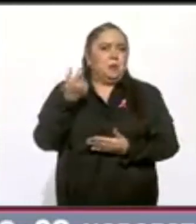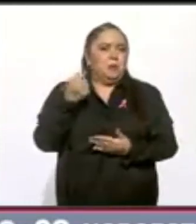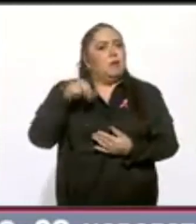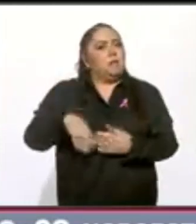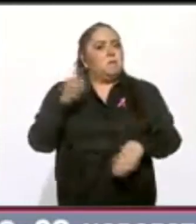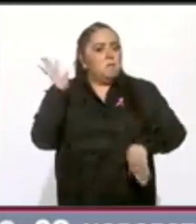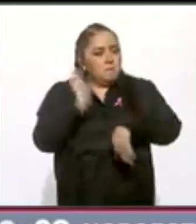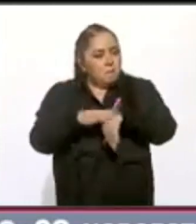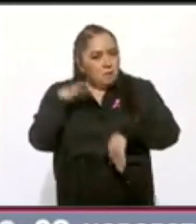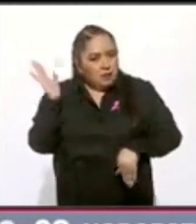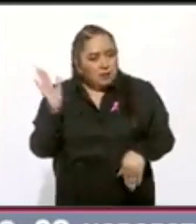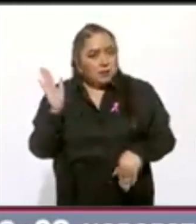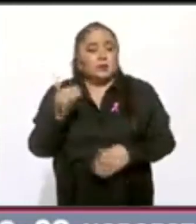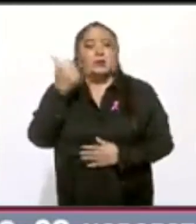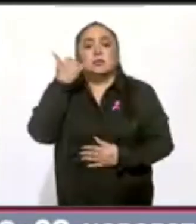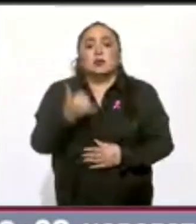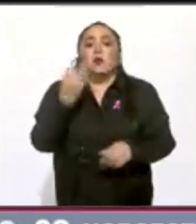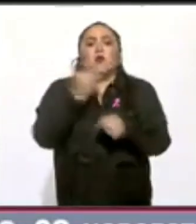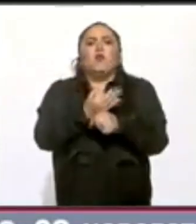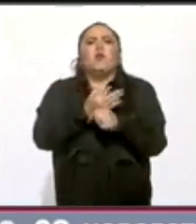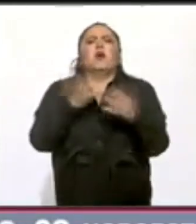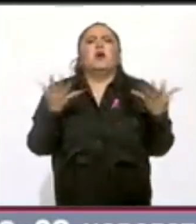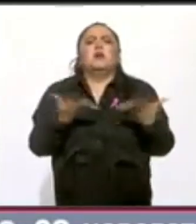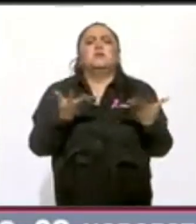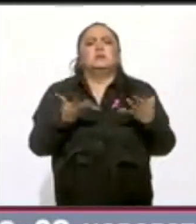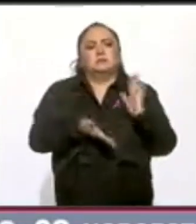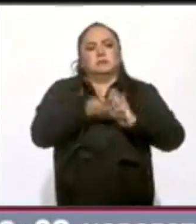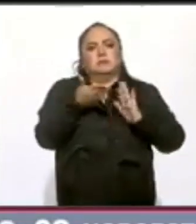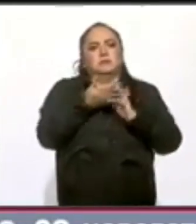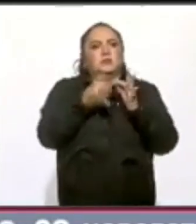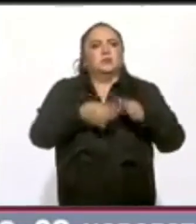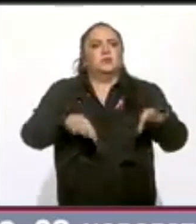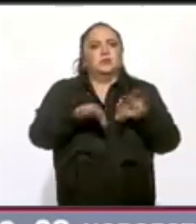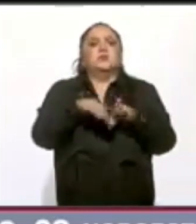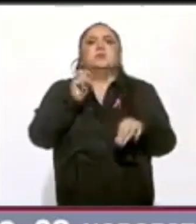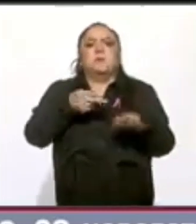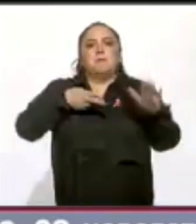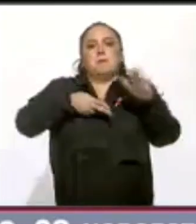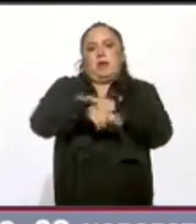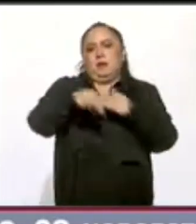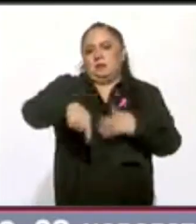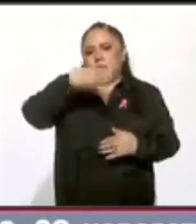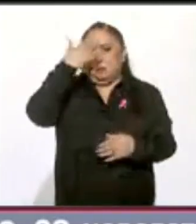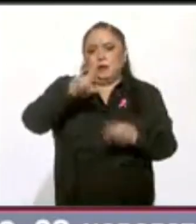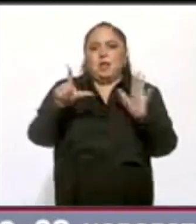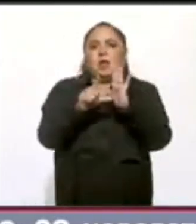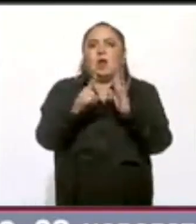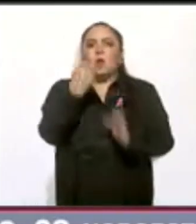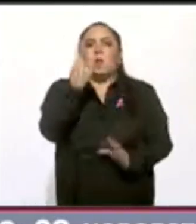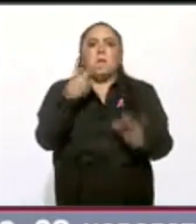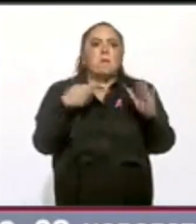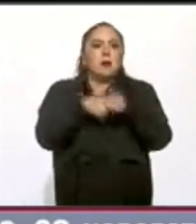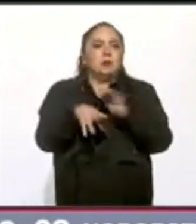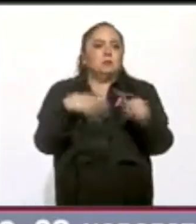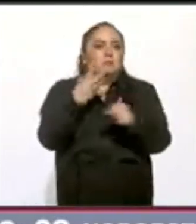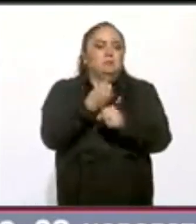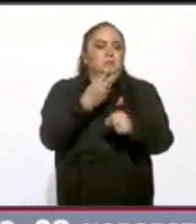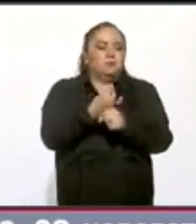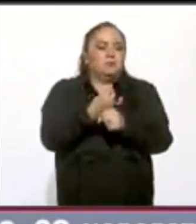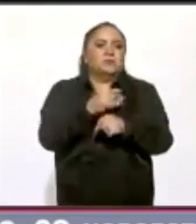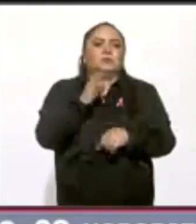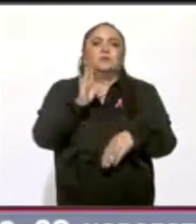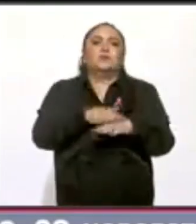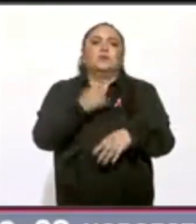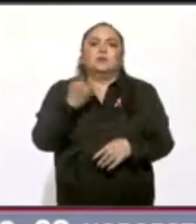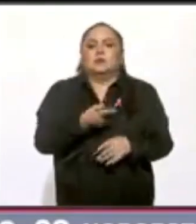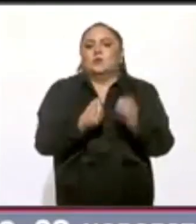históricamente. Y estamos haciendo una obra muy importante en el metro de la Ciudad de México, en la línea 1 del metro. Que prácticamente